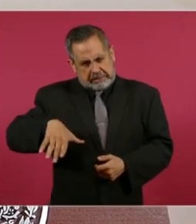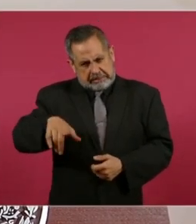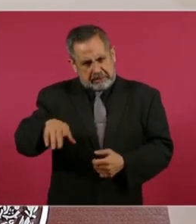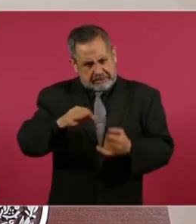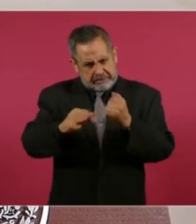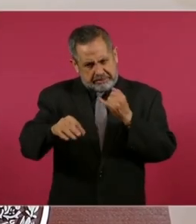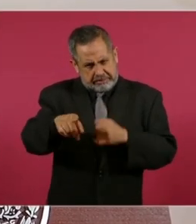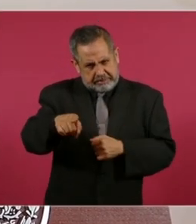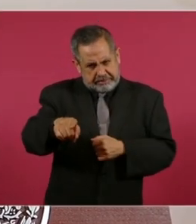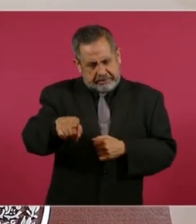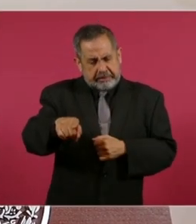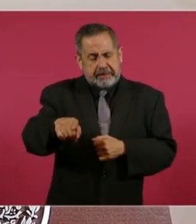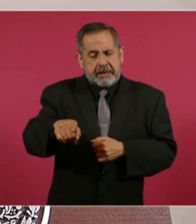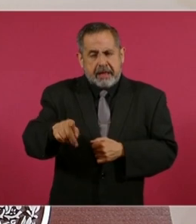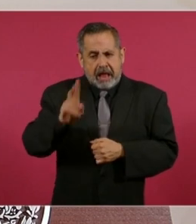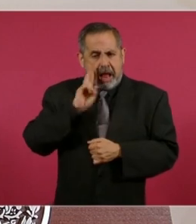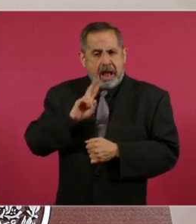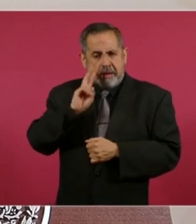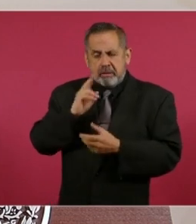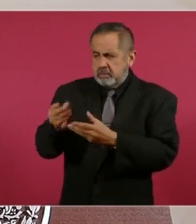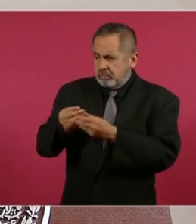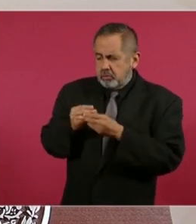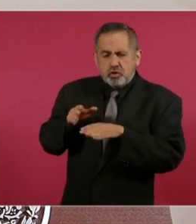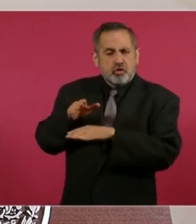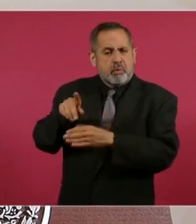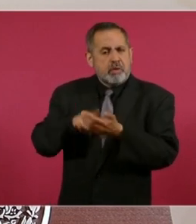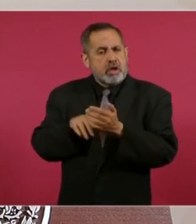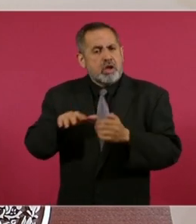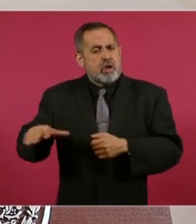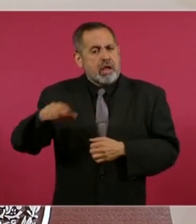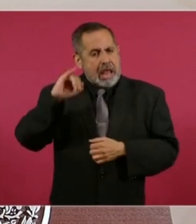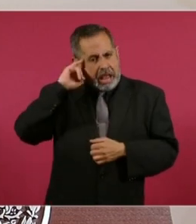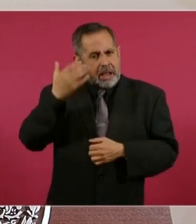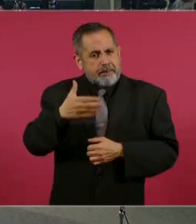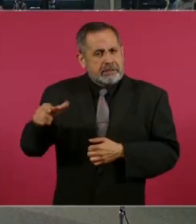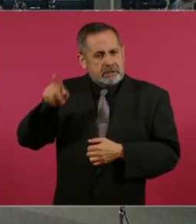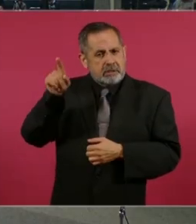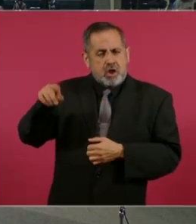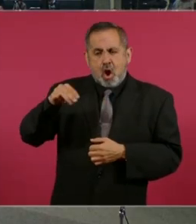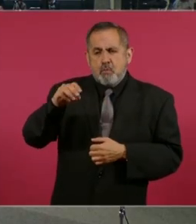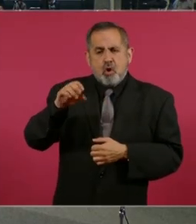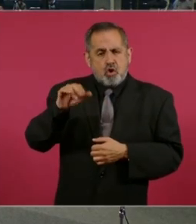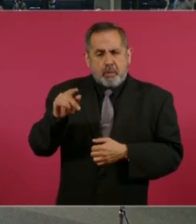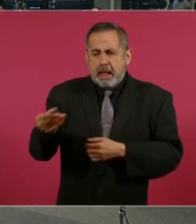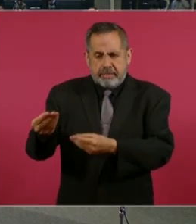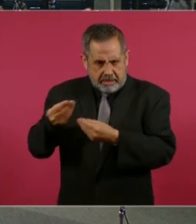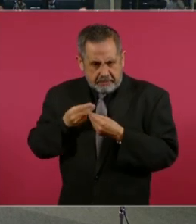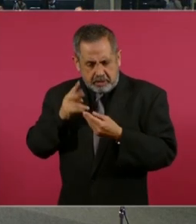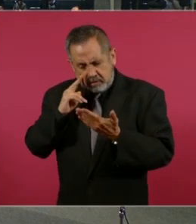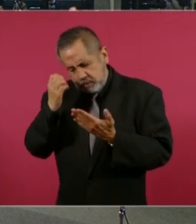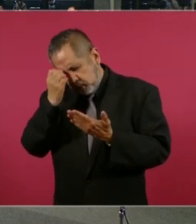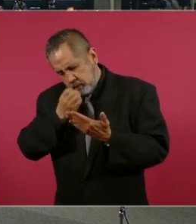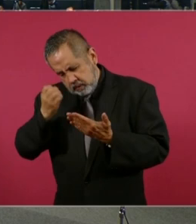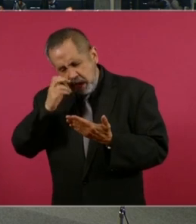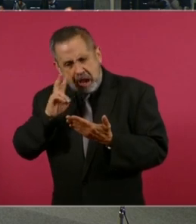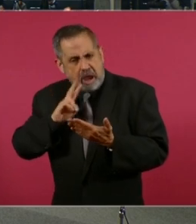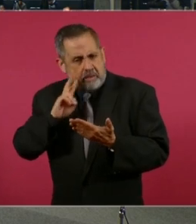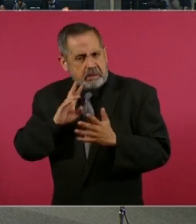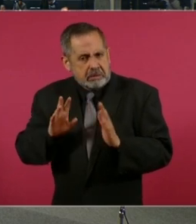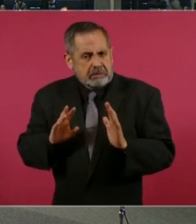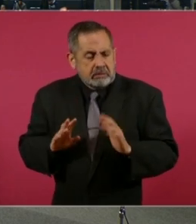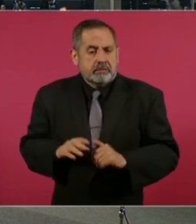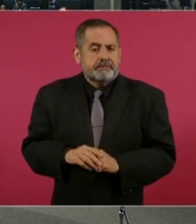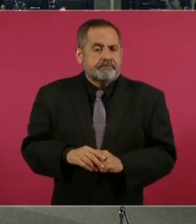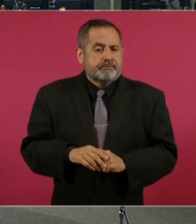estás ahora planteando de Monclova, de los campesinos, lo analizamos. Y en el caso de